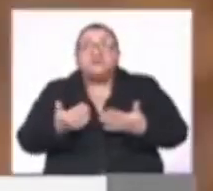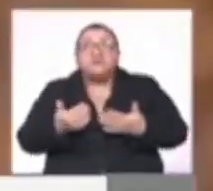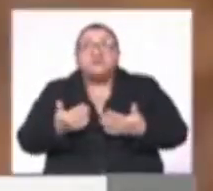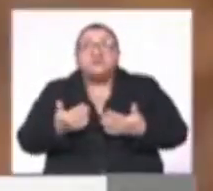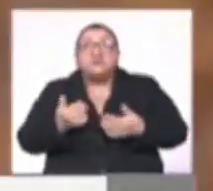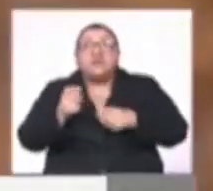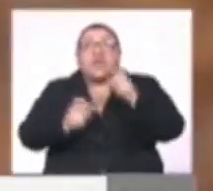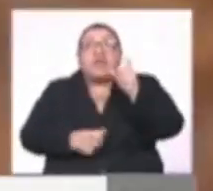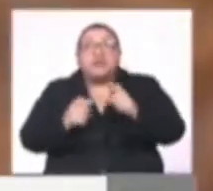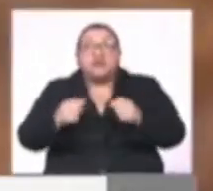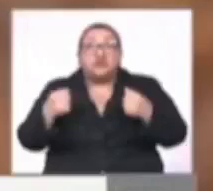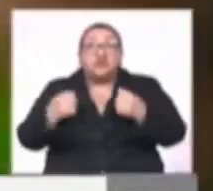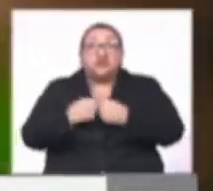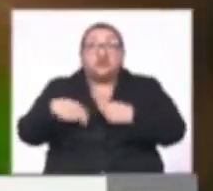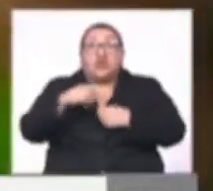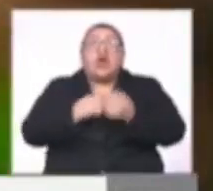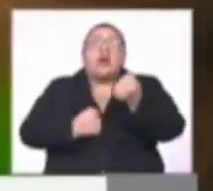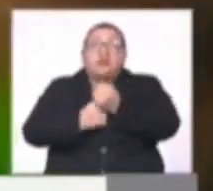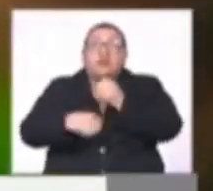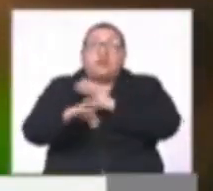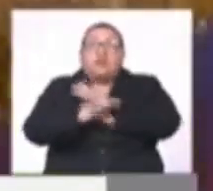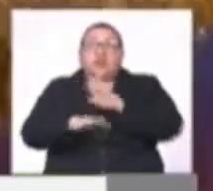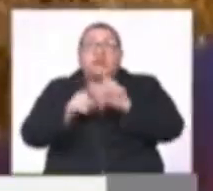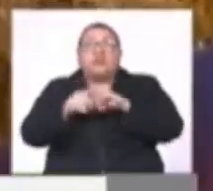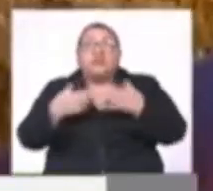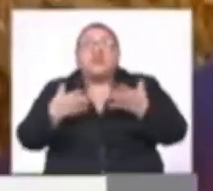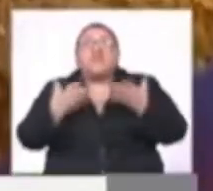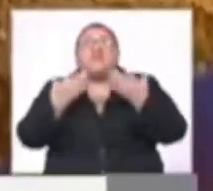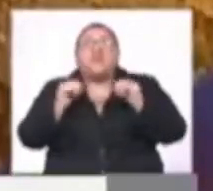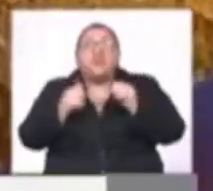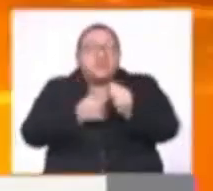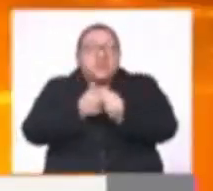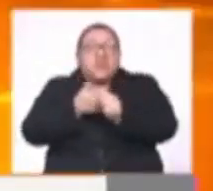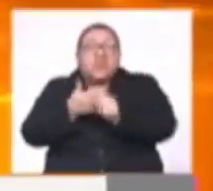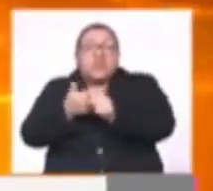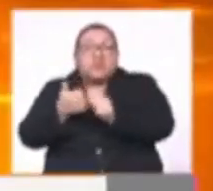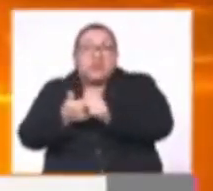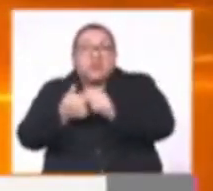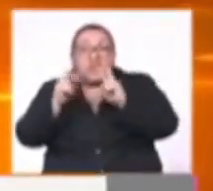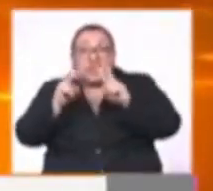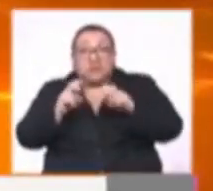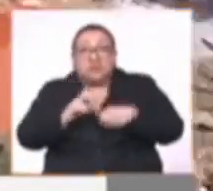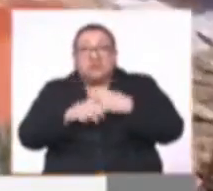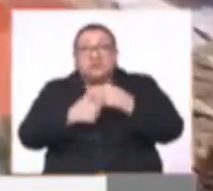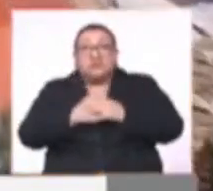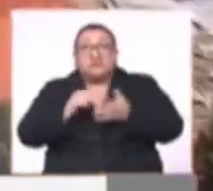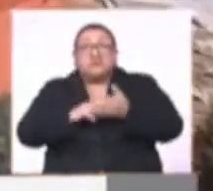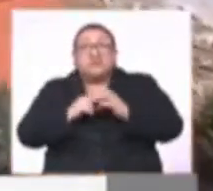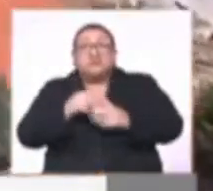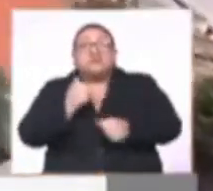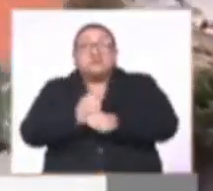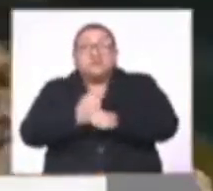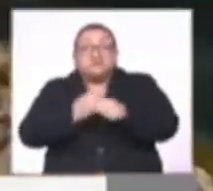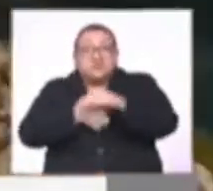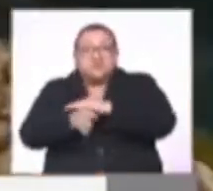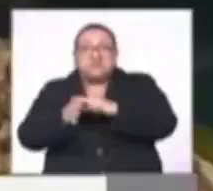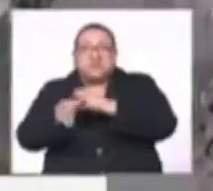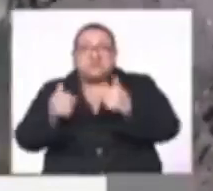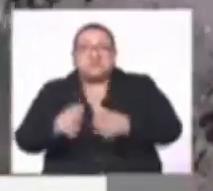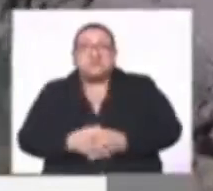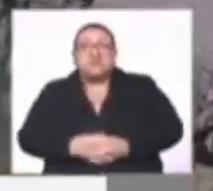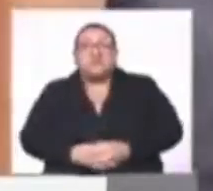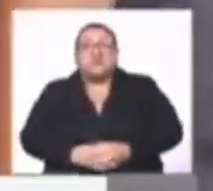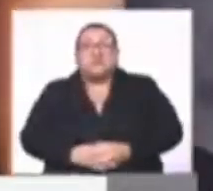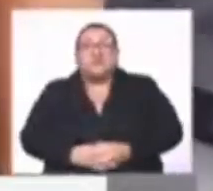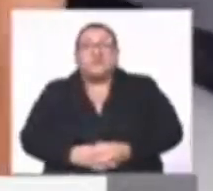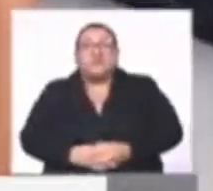la población afectada. Además, se emitirán informes de monitoreo y evaluación, los cuales serán de acceso público. Asimismo,